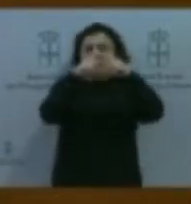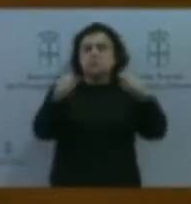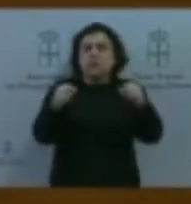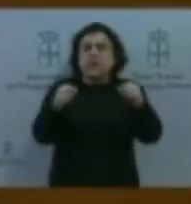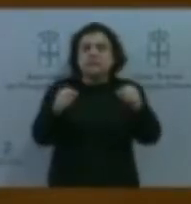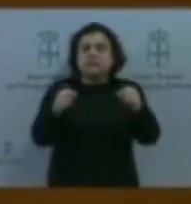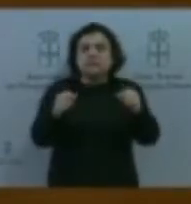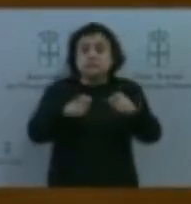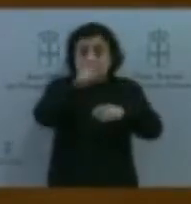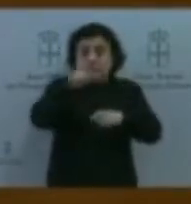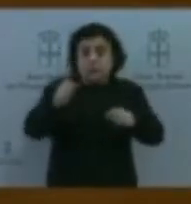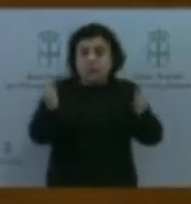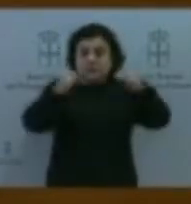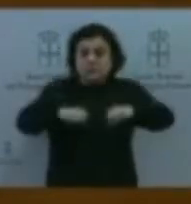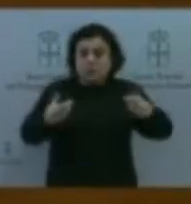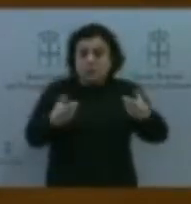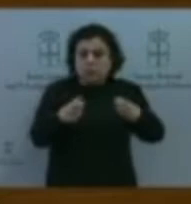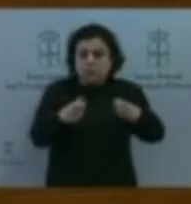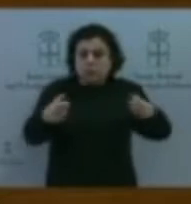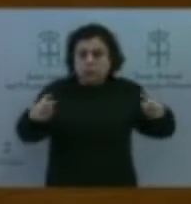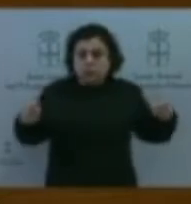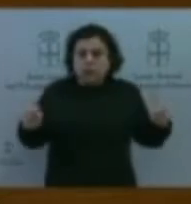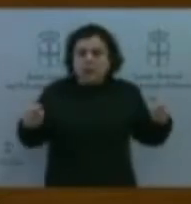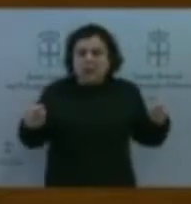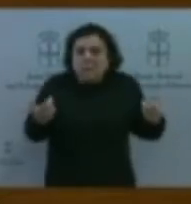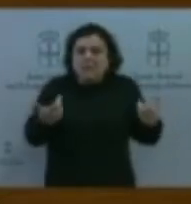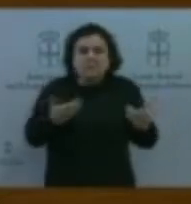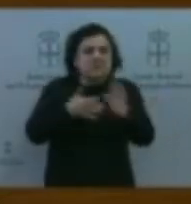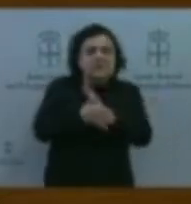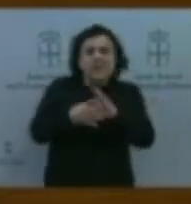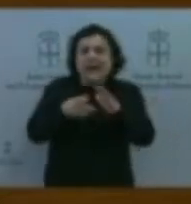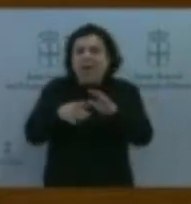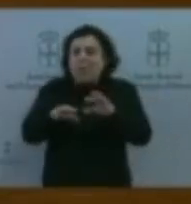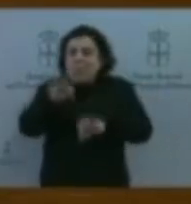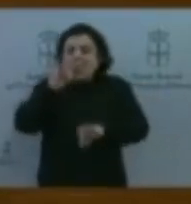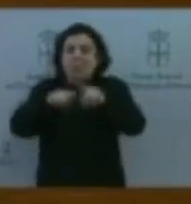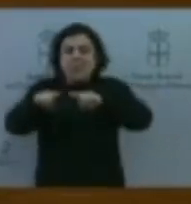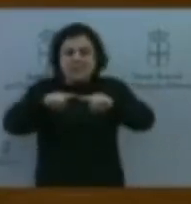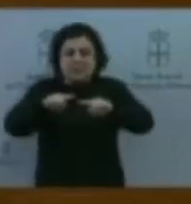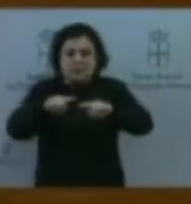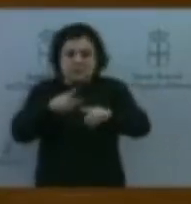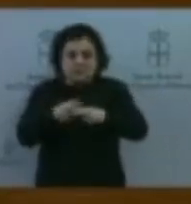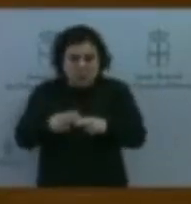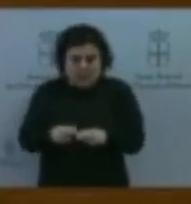ver con decisiones políticas que permitieron de alguna manera esa migración. Hemos observado